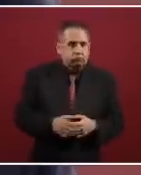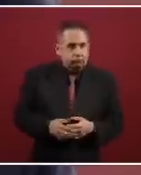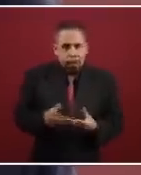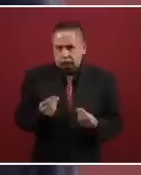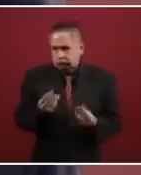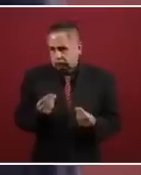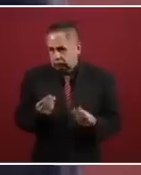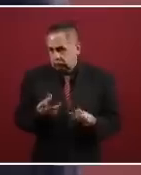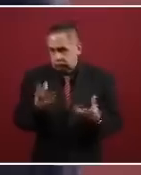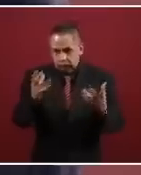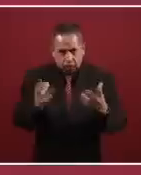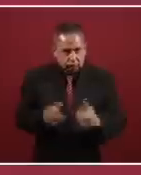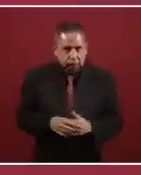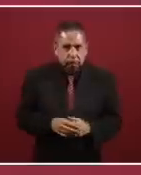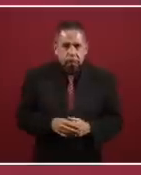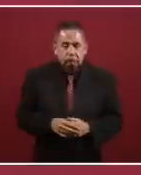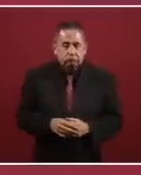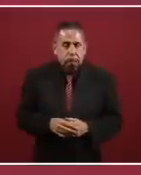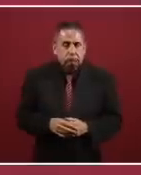a